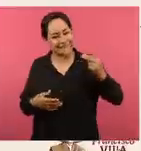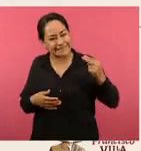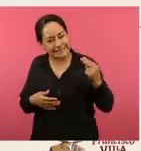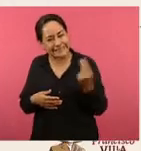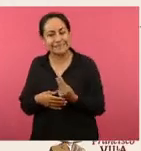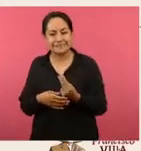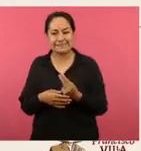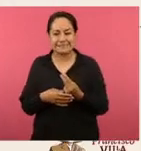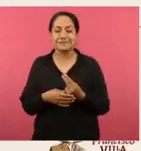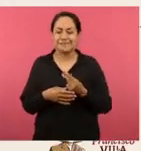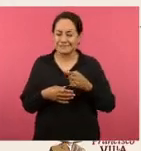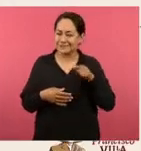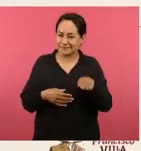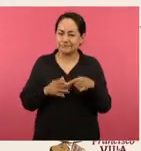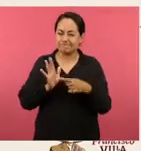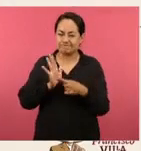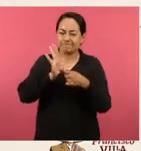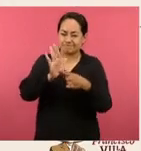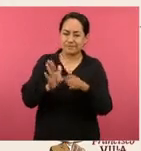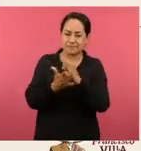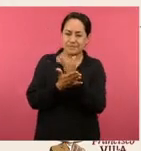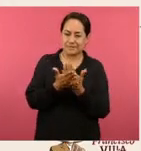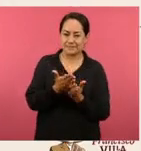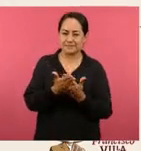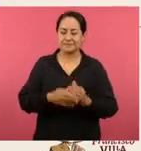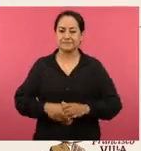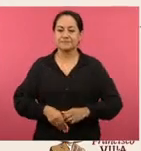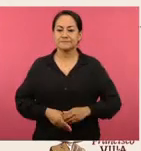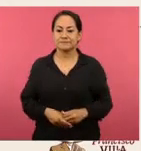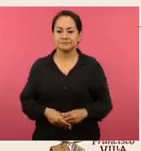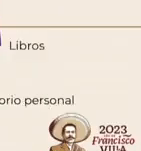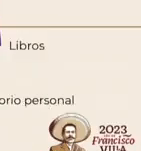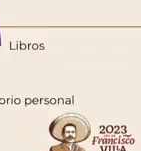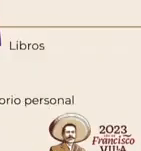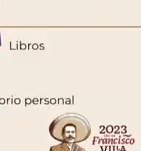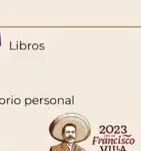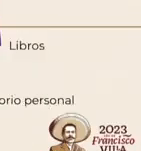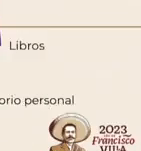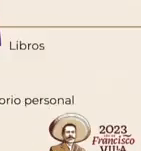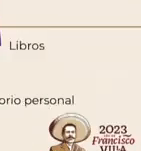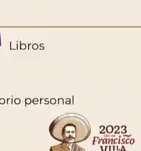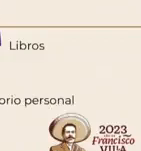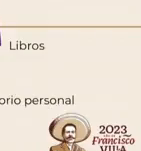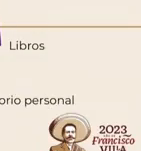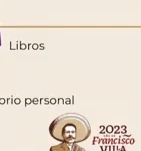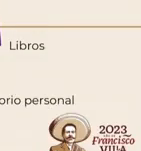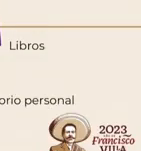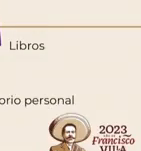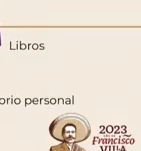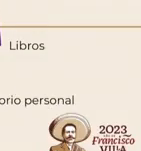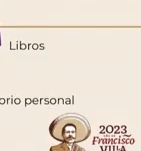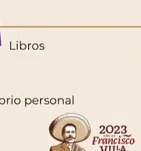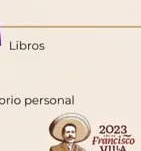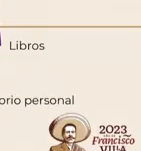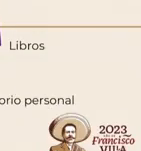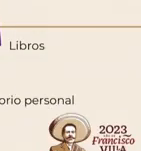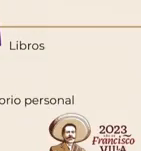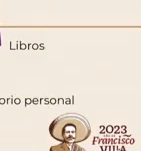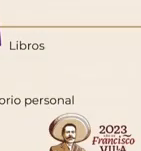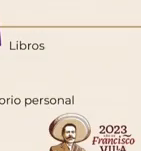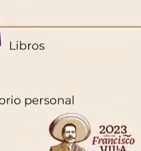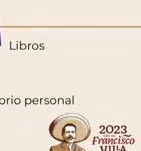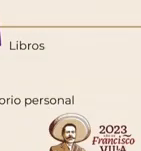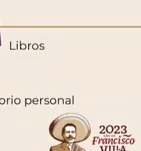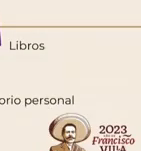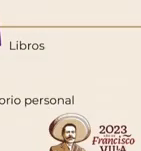proceso llevamos ya un camino en los CETES que los maestros y las maestras han llevado a cabo, se